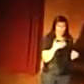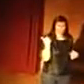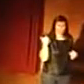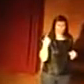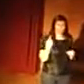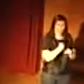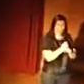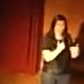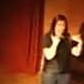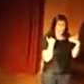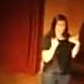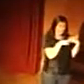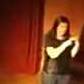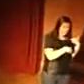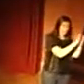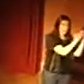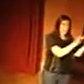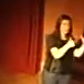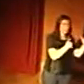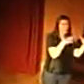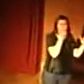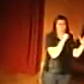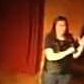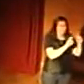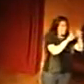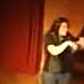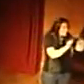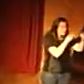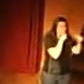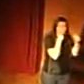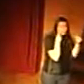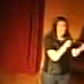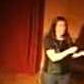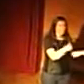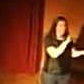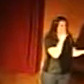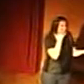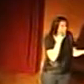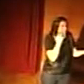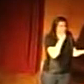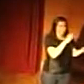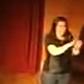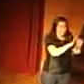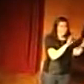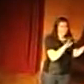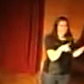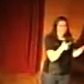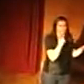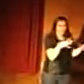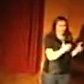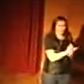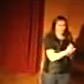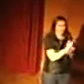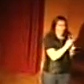frente de de de las colecciones maravillosamente restauradas eh limpias y de vueltas todo su